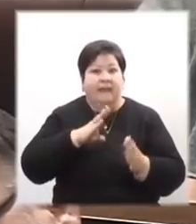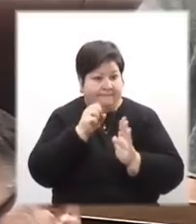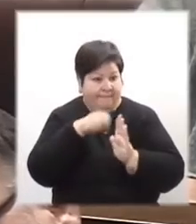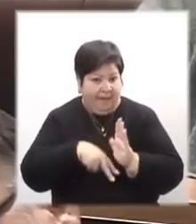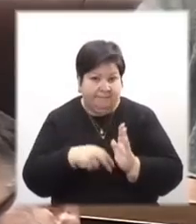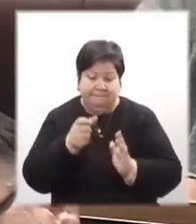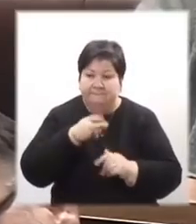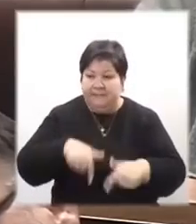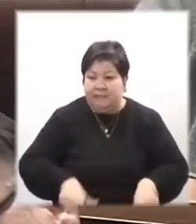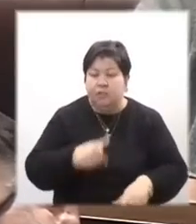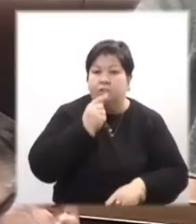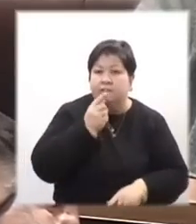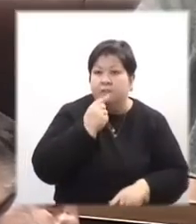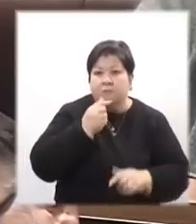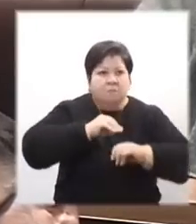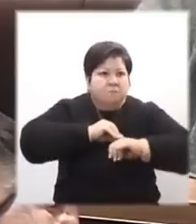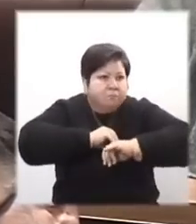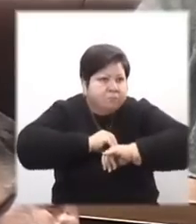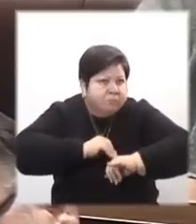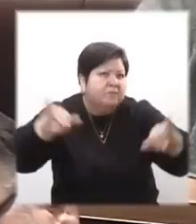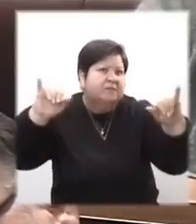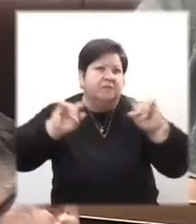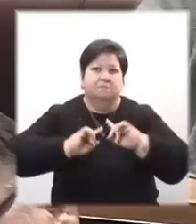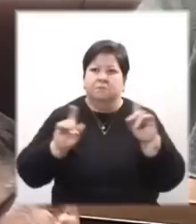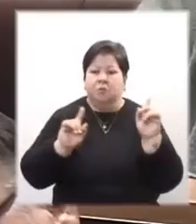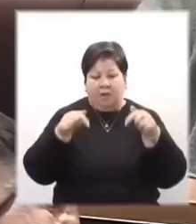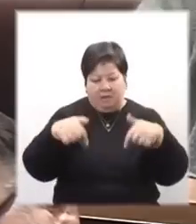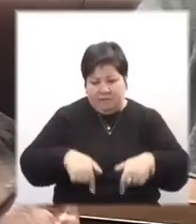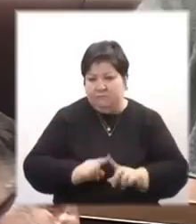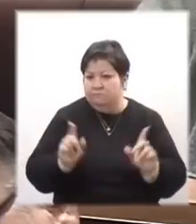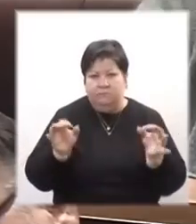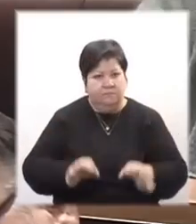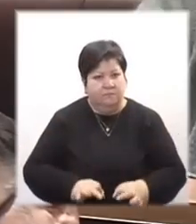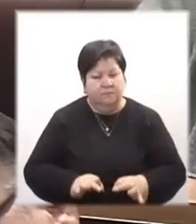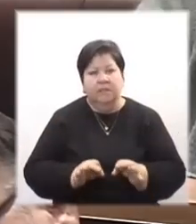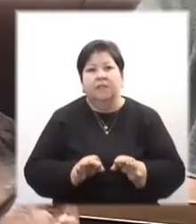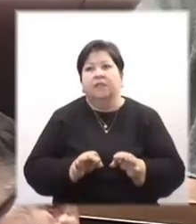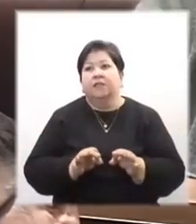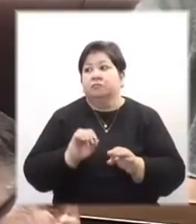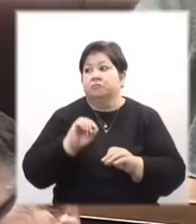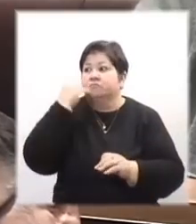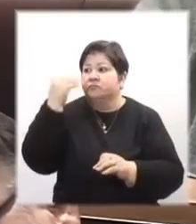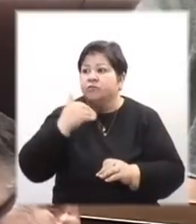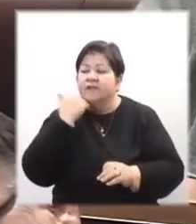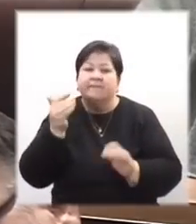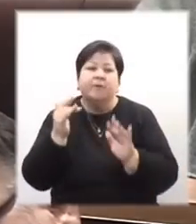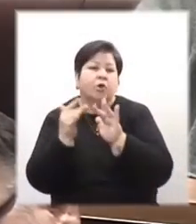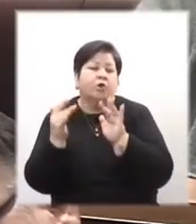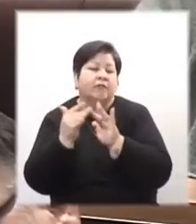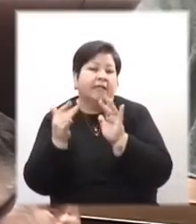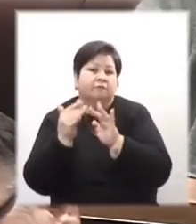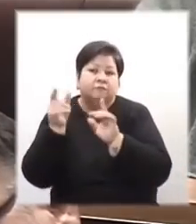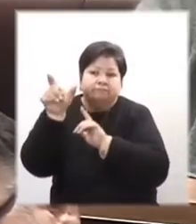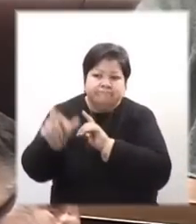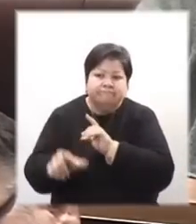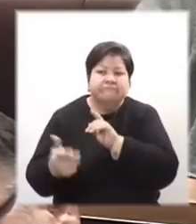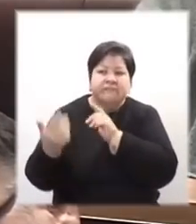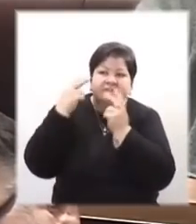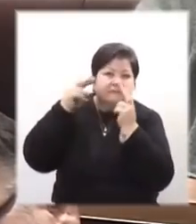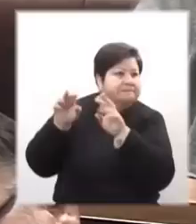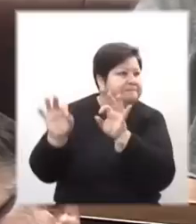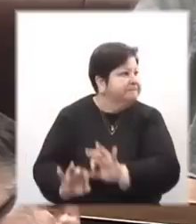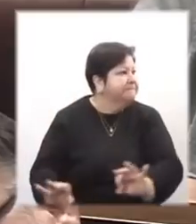Interior, no se publicitó ni llegó a nuestra organización. Nosotros desconocemos, no tenemos contacto físico ni